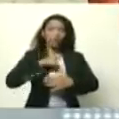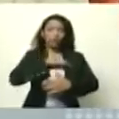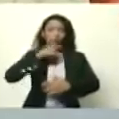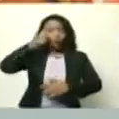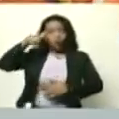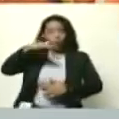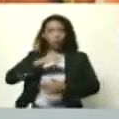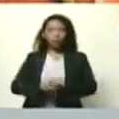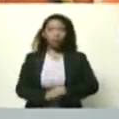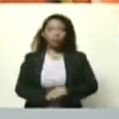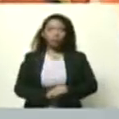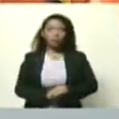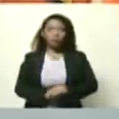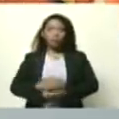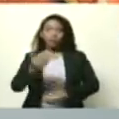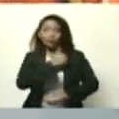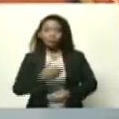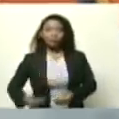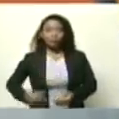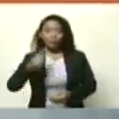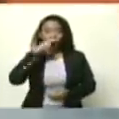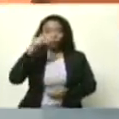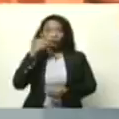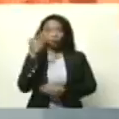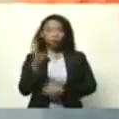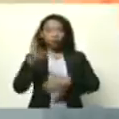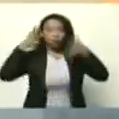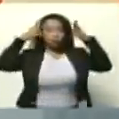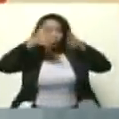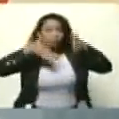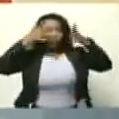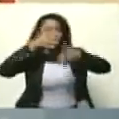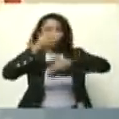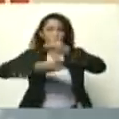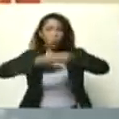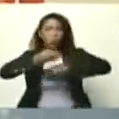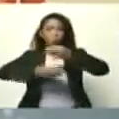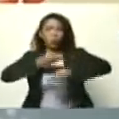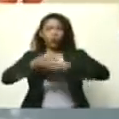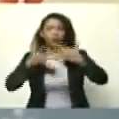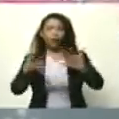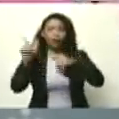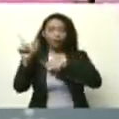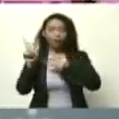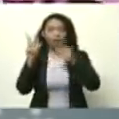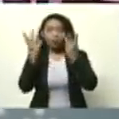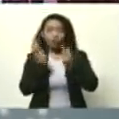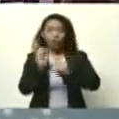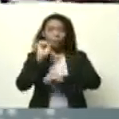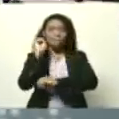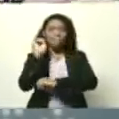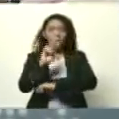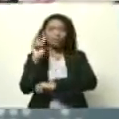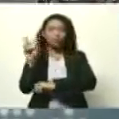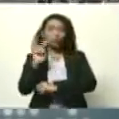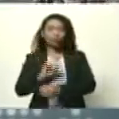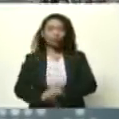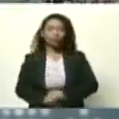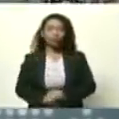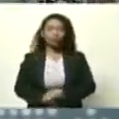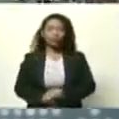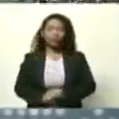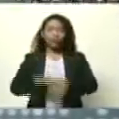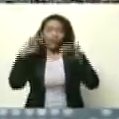pueblo, el presidente Nicolás Maduro y usted orientaron la realización de esta edición número 22